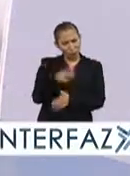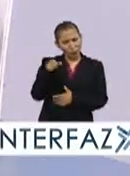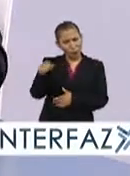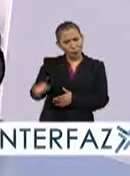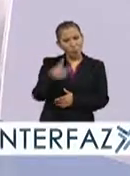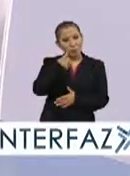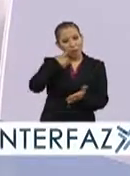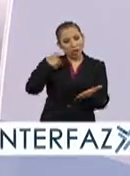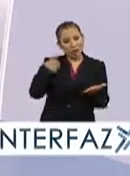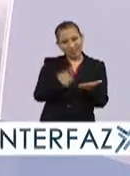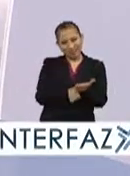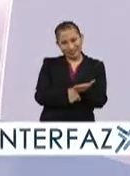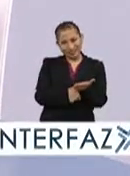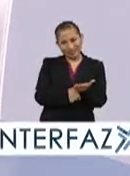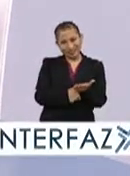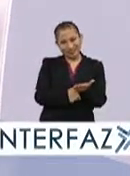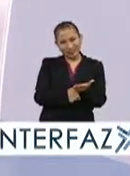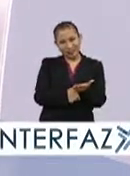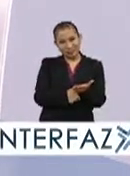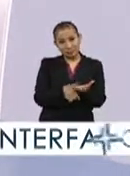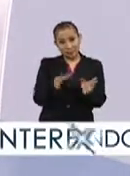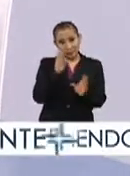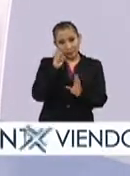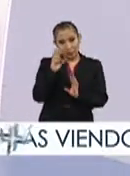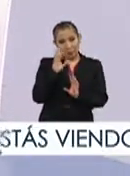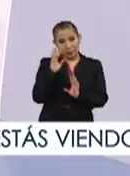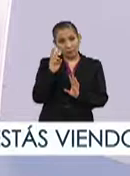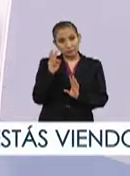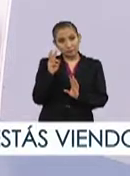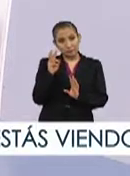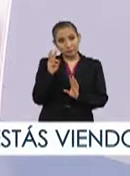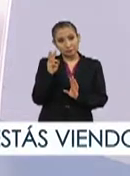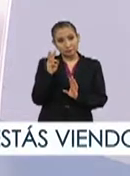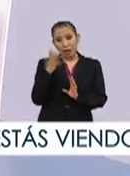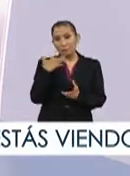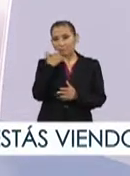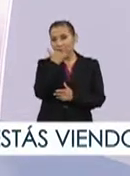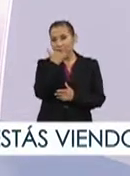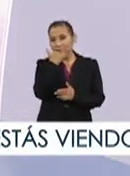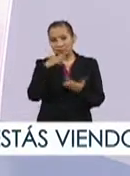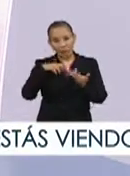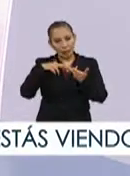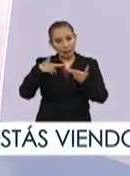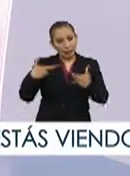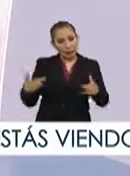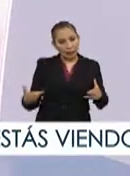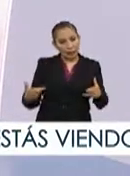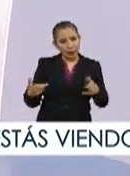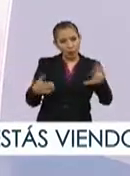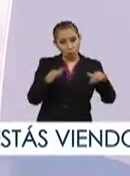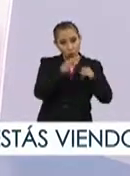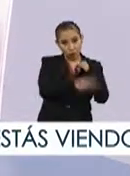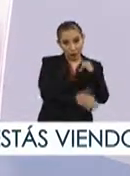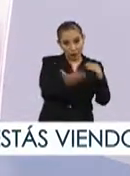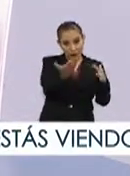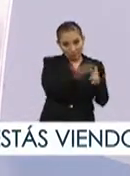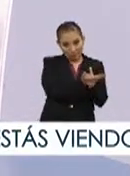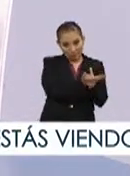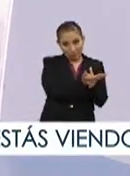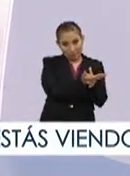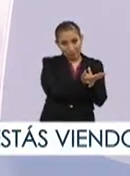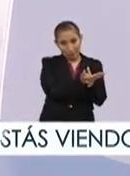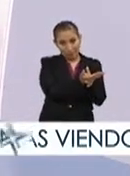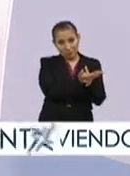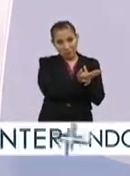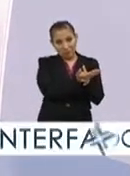la correspondencia, y eso me gustaría que si se puede ver, entre, por ejemplo, la última parte de